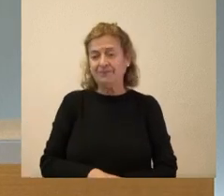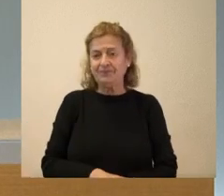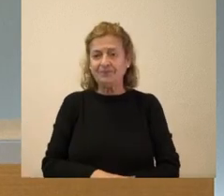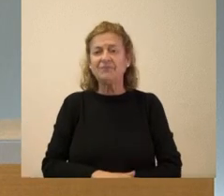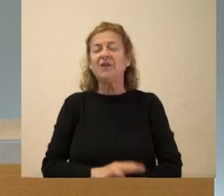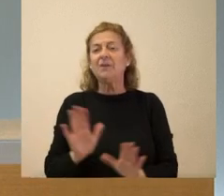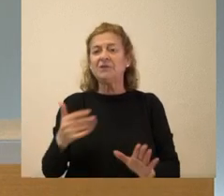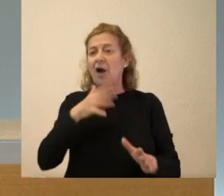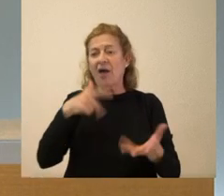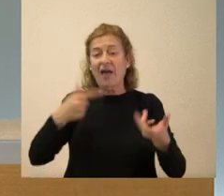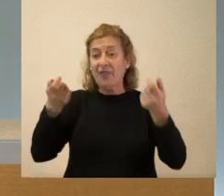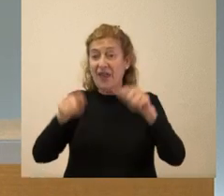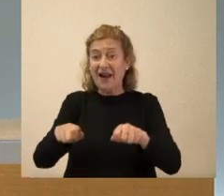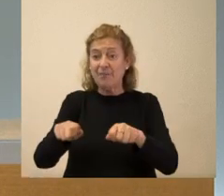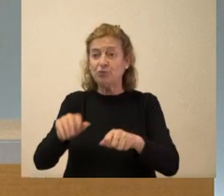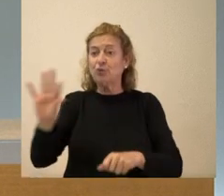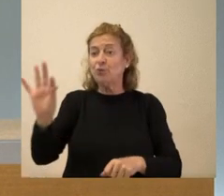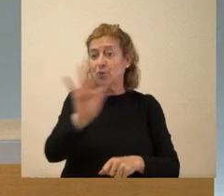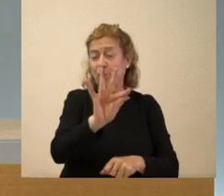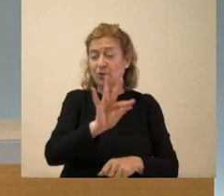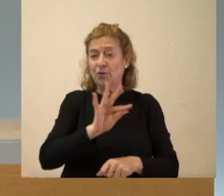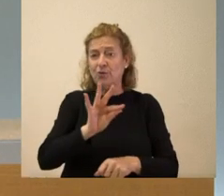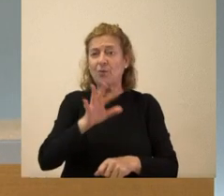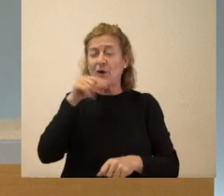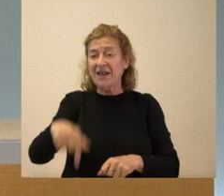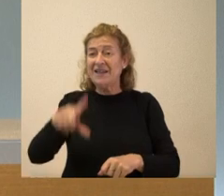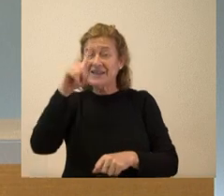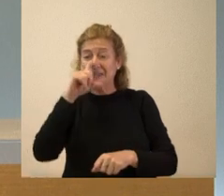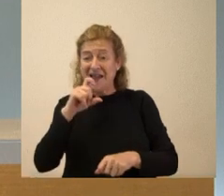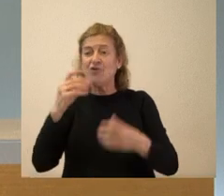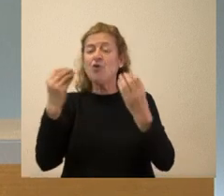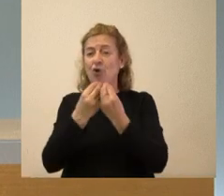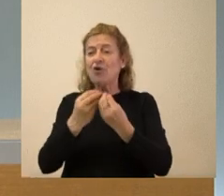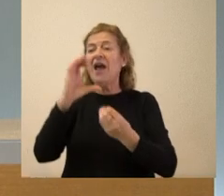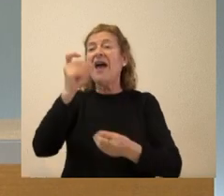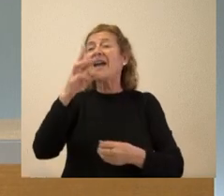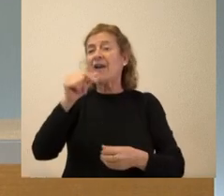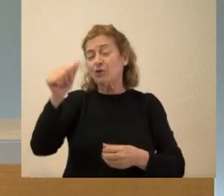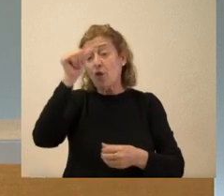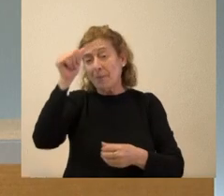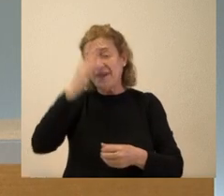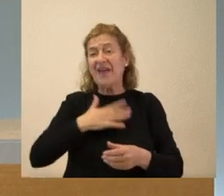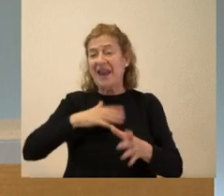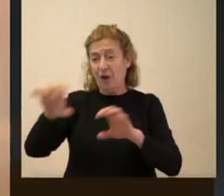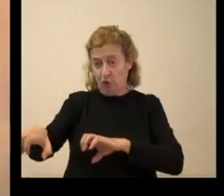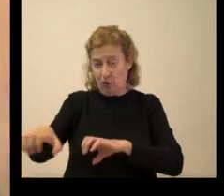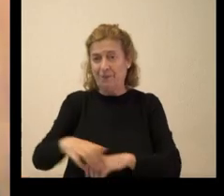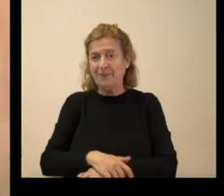pues cerramos este turno telemático por este año con Carlos Domínguez de León